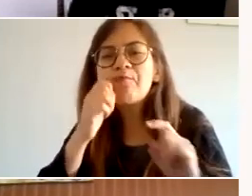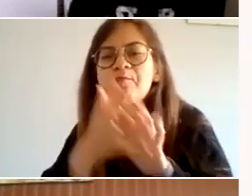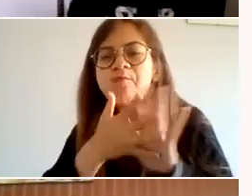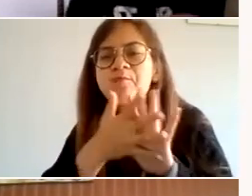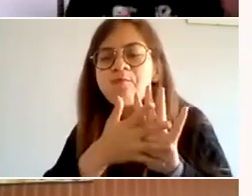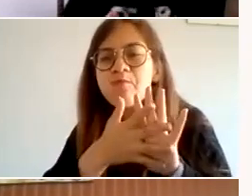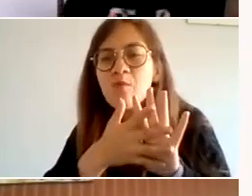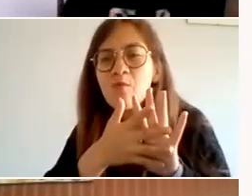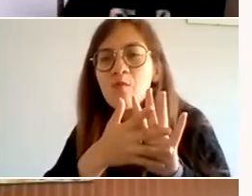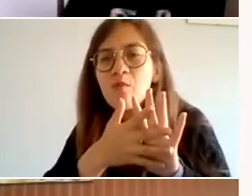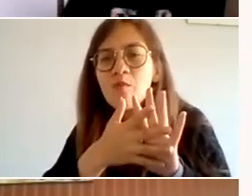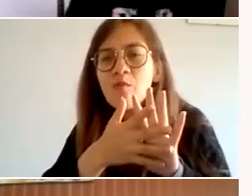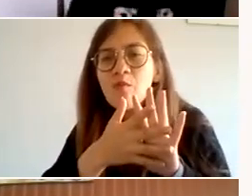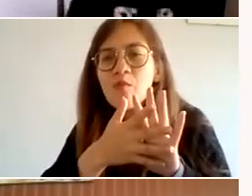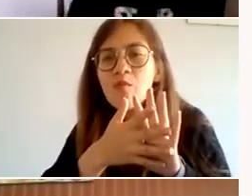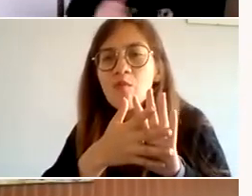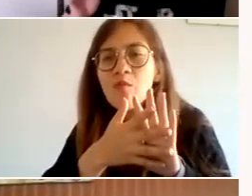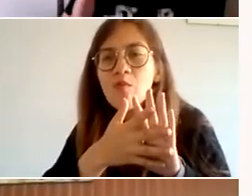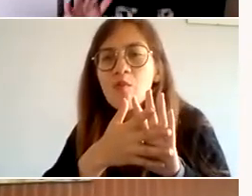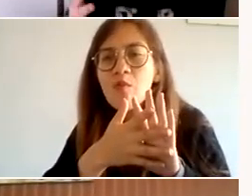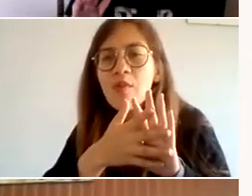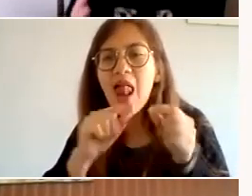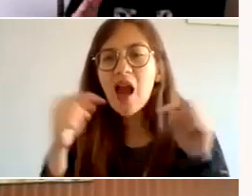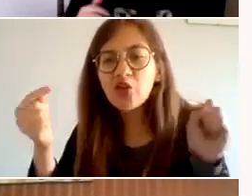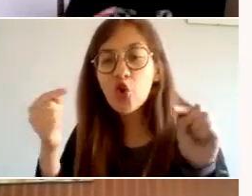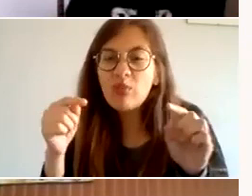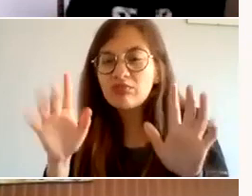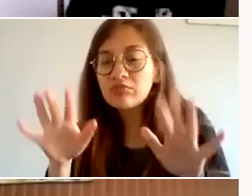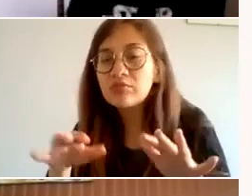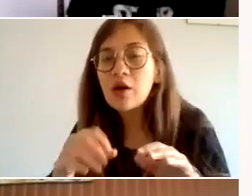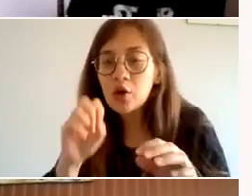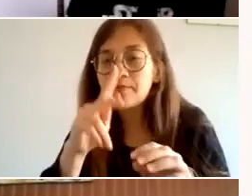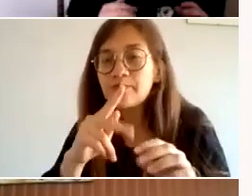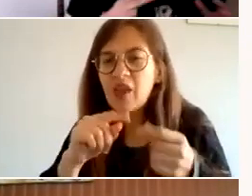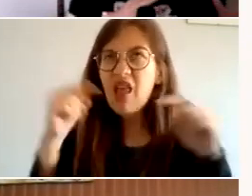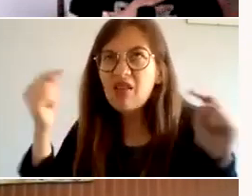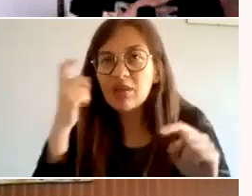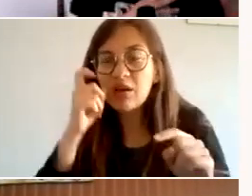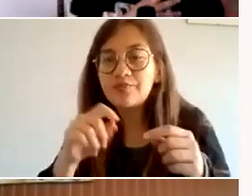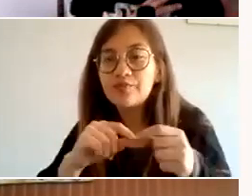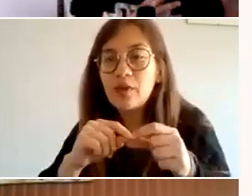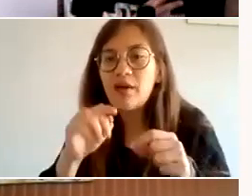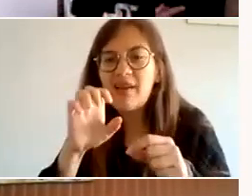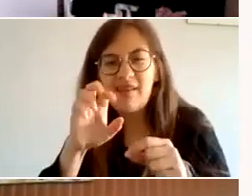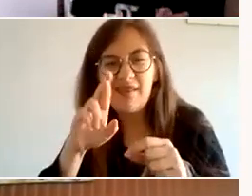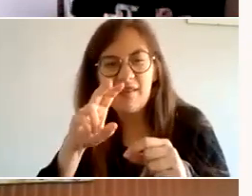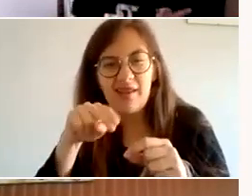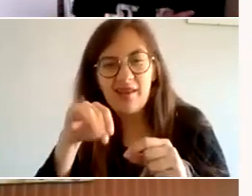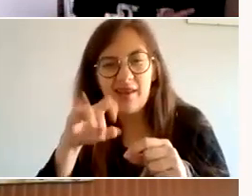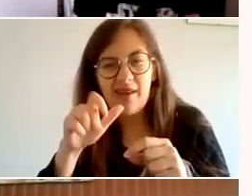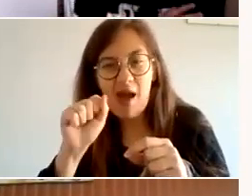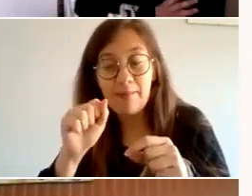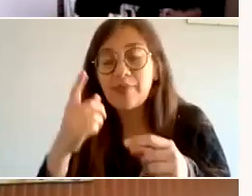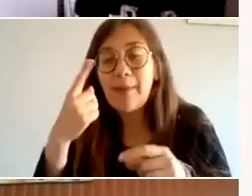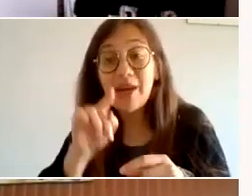alcanzaron a utilizar los primeros computadores, yo no sé cuál es el rango de edad que tienen ustedes, pero los primeros computadores tú tenías